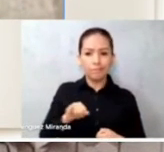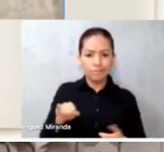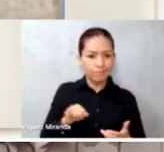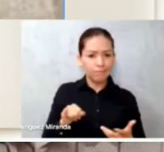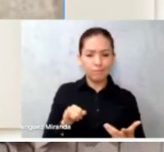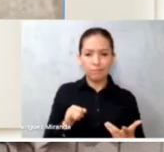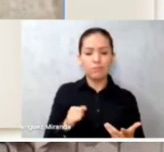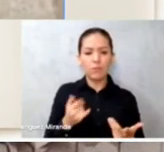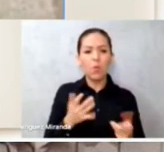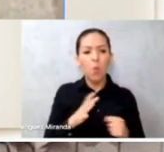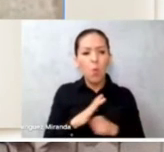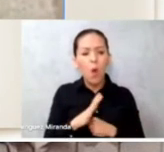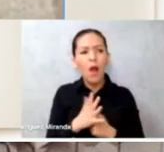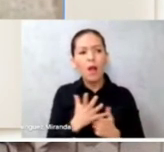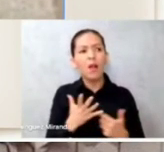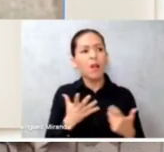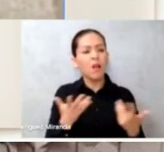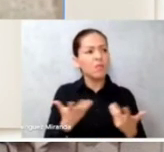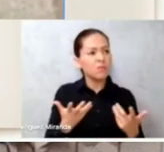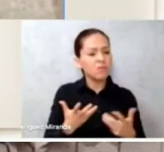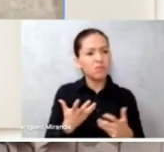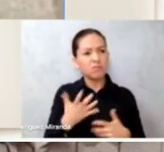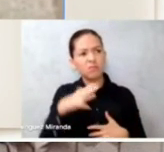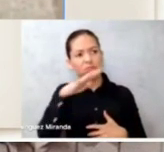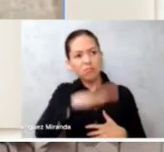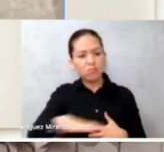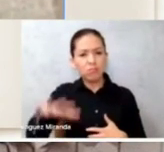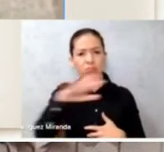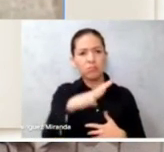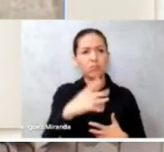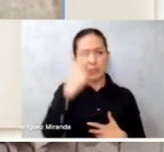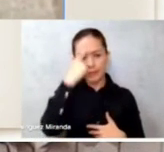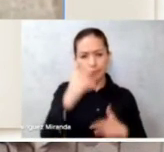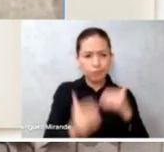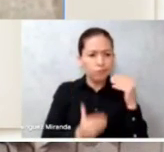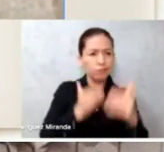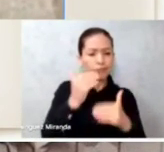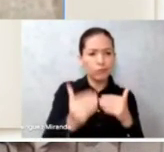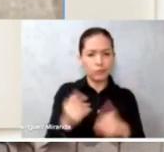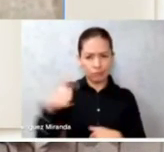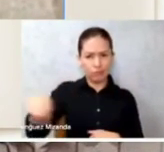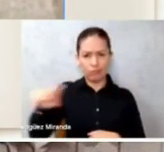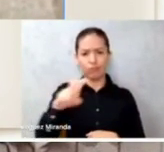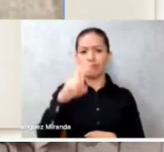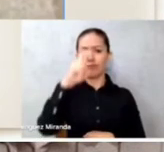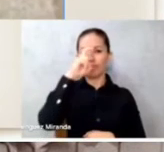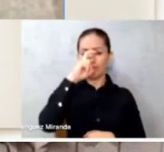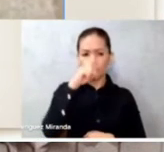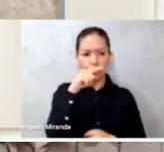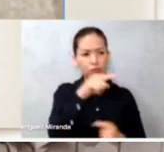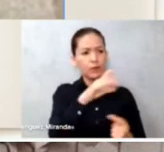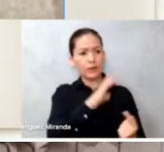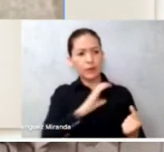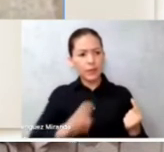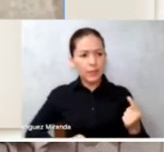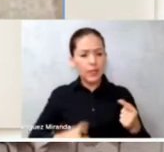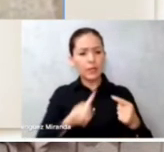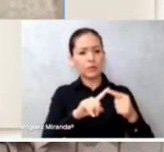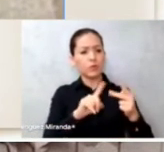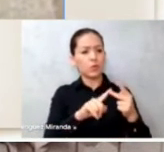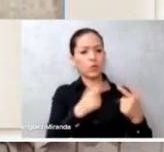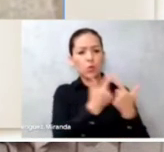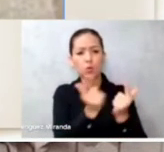público y que se vuelve más exigente tanto con los candidatos, con los partidos políticos